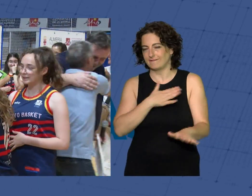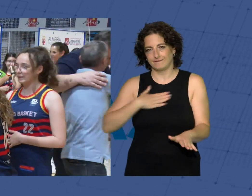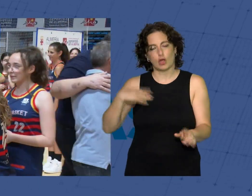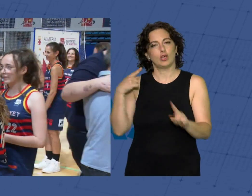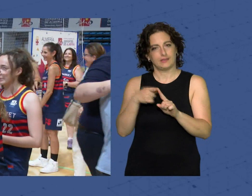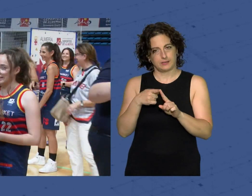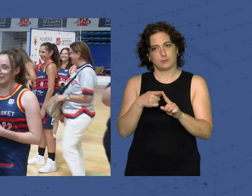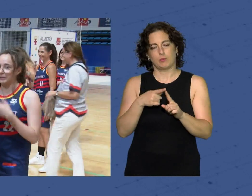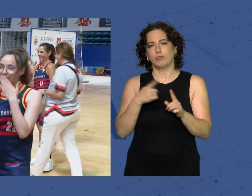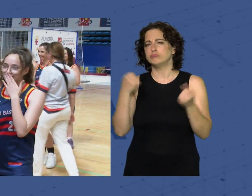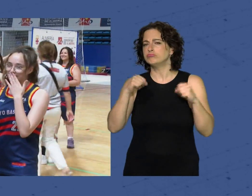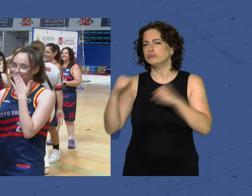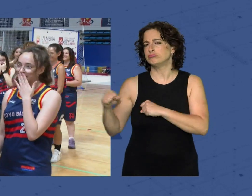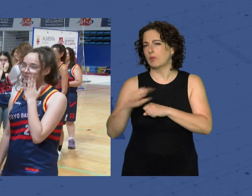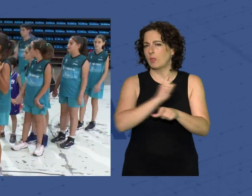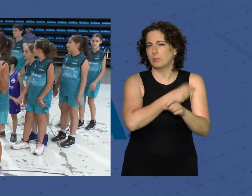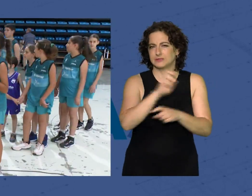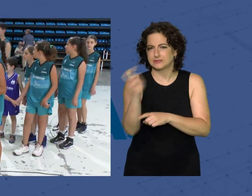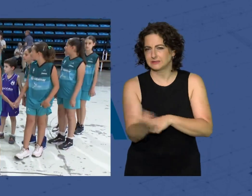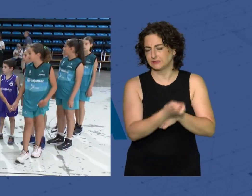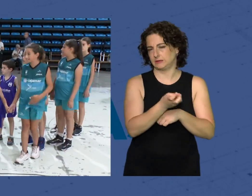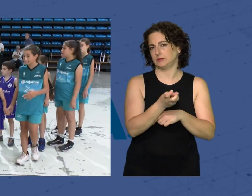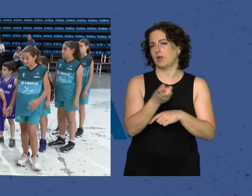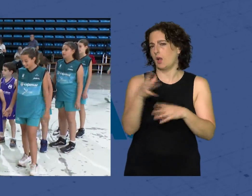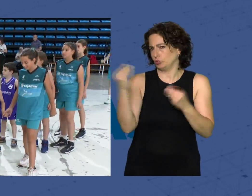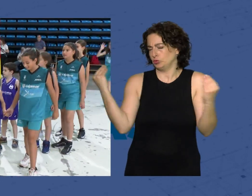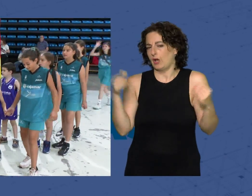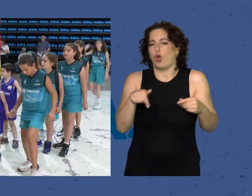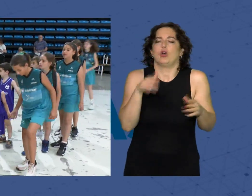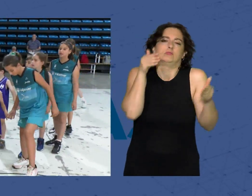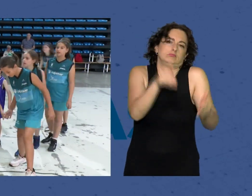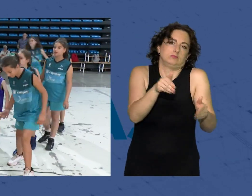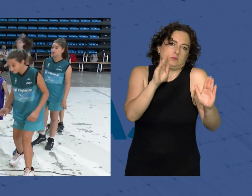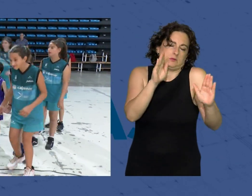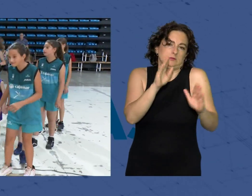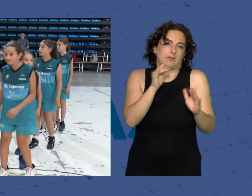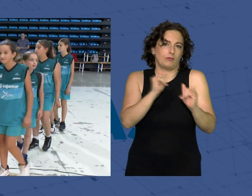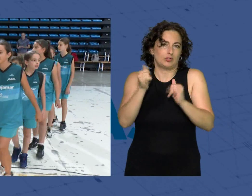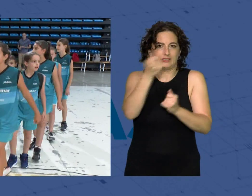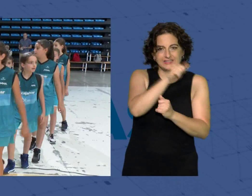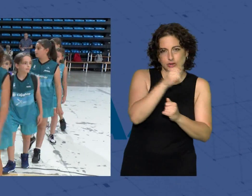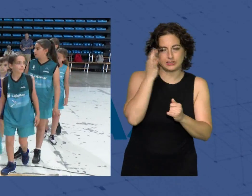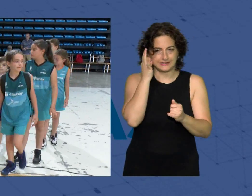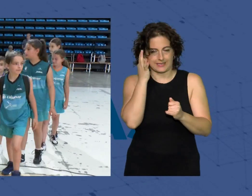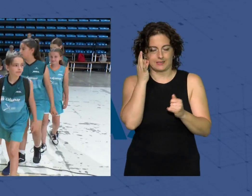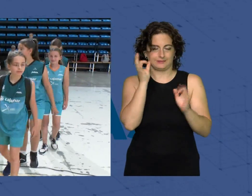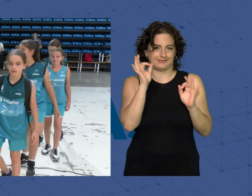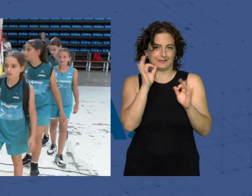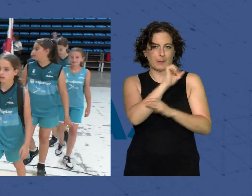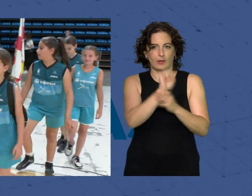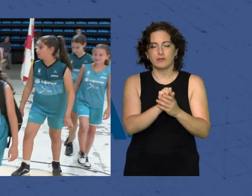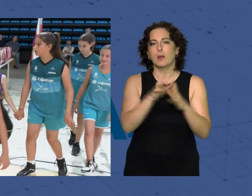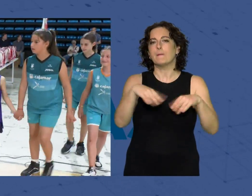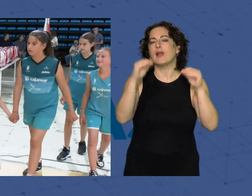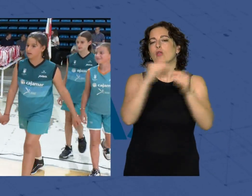practicando todas las disciplinas deportivas que a ellos más les gustan en este caso hoy estamos disfrutando con los niños y las niñas que han practicado baloncesto El Palacio de los